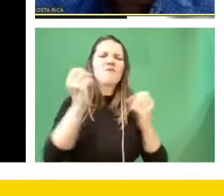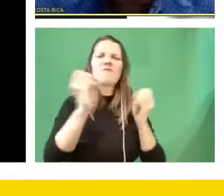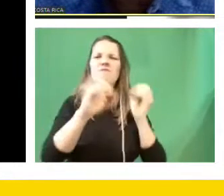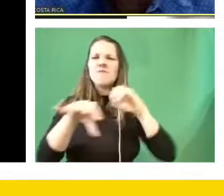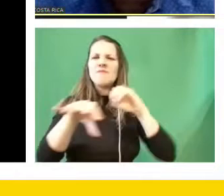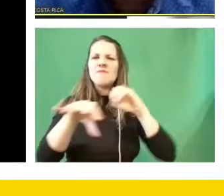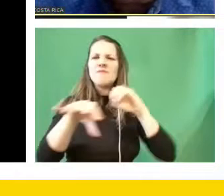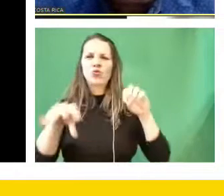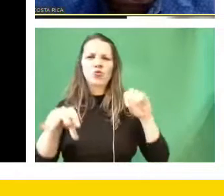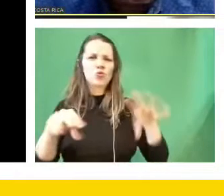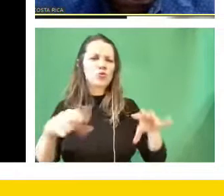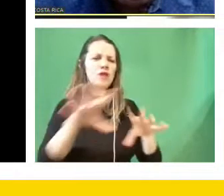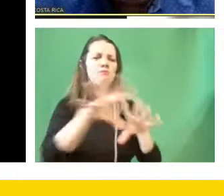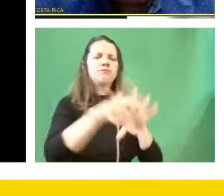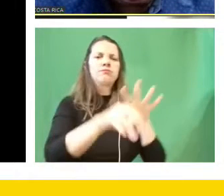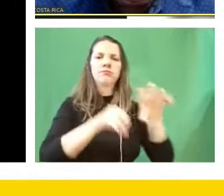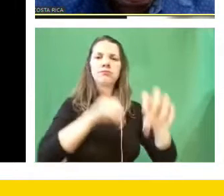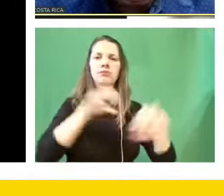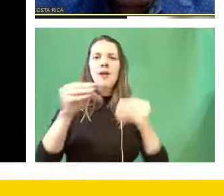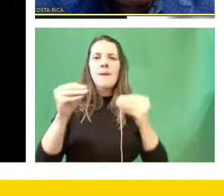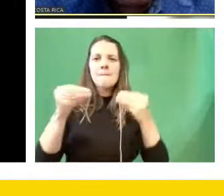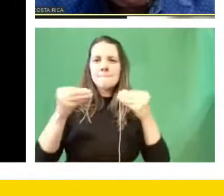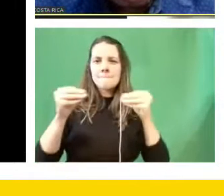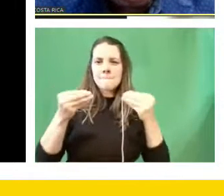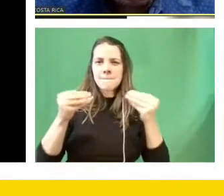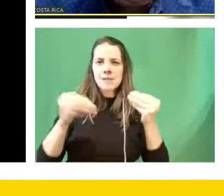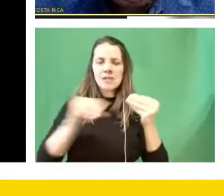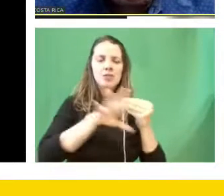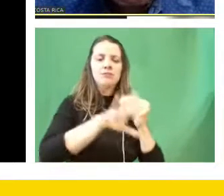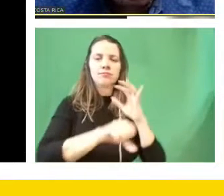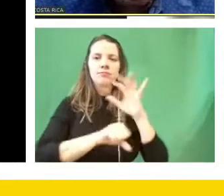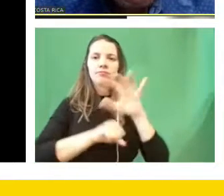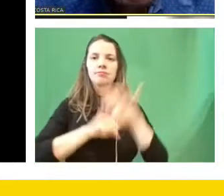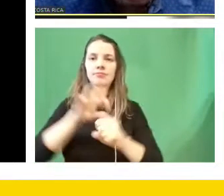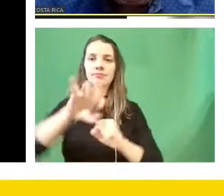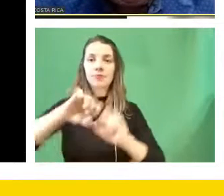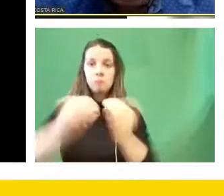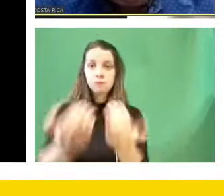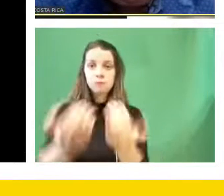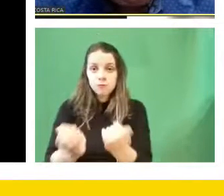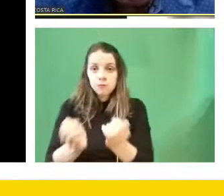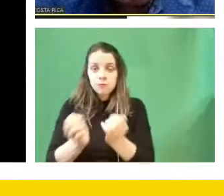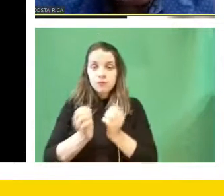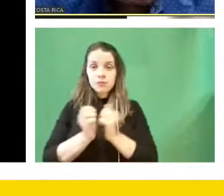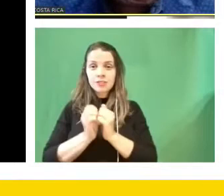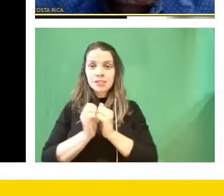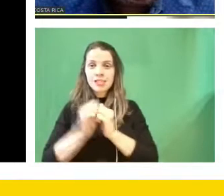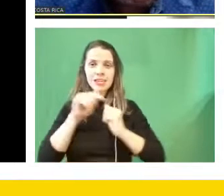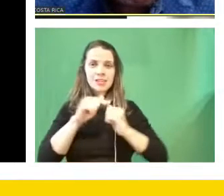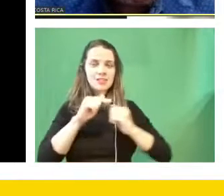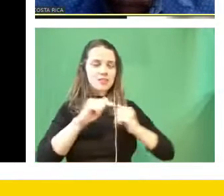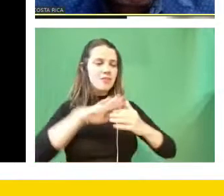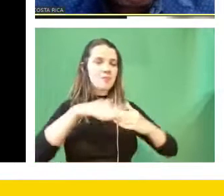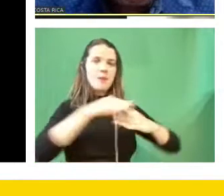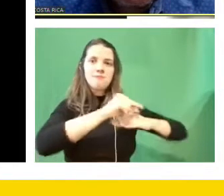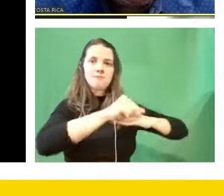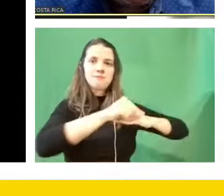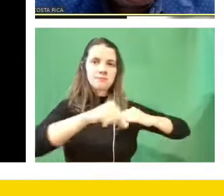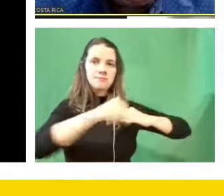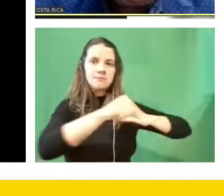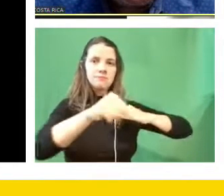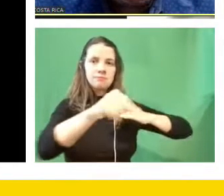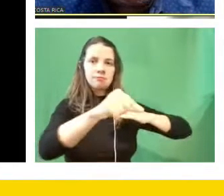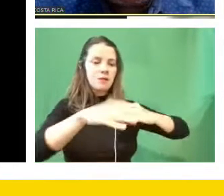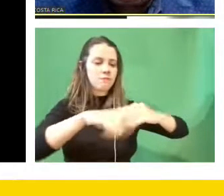caso el plástico se transforma en pasarelas retráctiles o arrollables para que las personas con discapacidad puedan accesar,